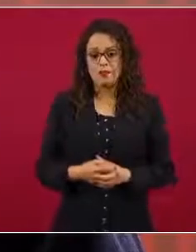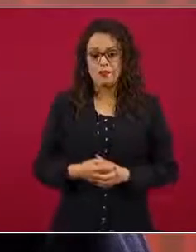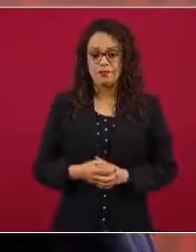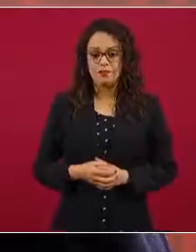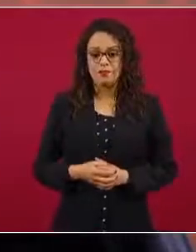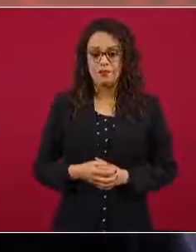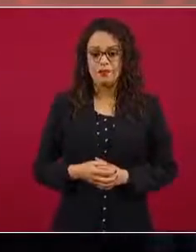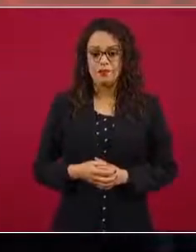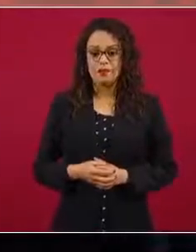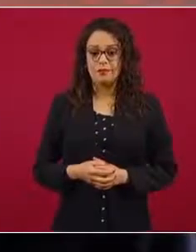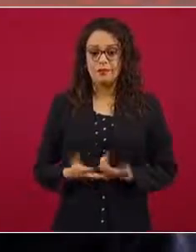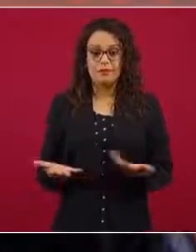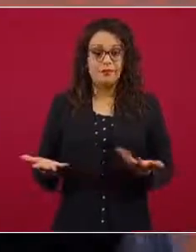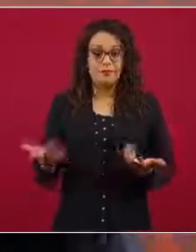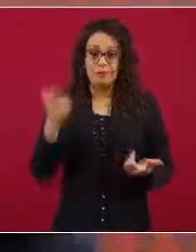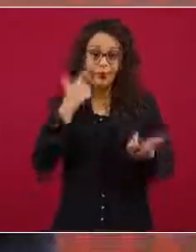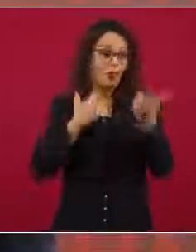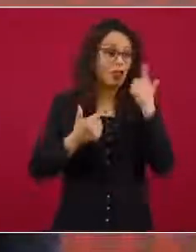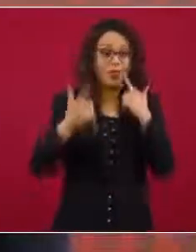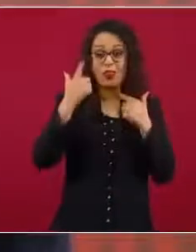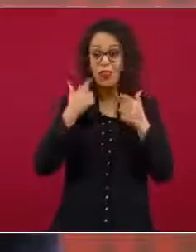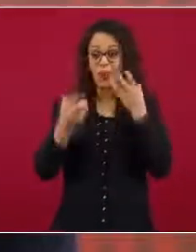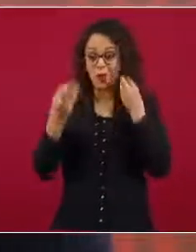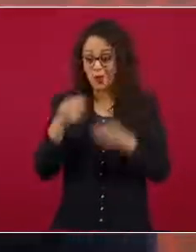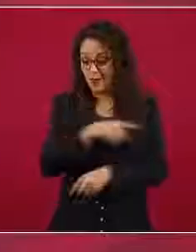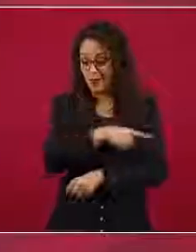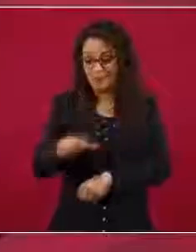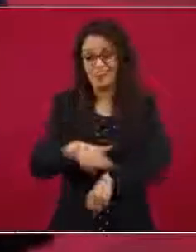Y era una lloradera tremenda, ¿no?